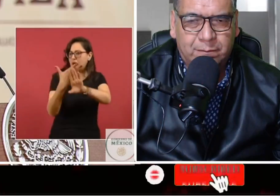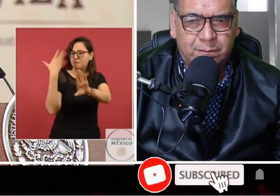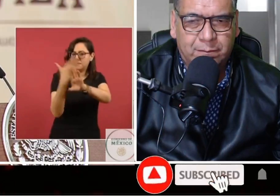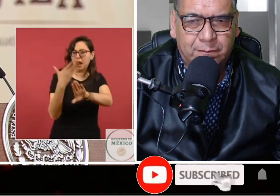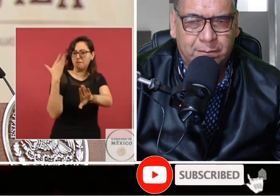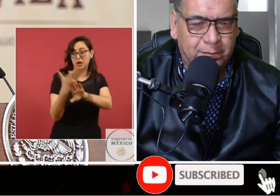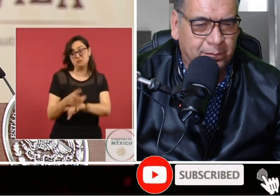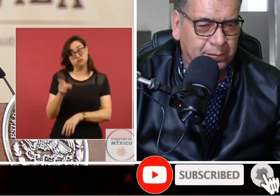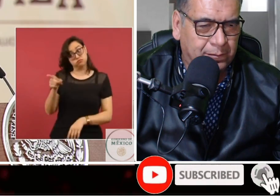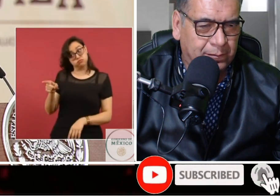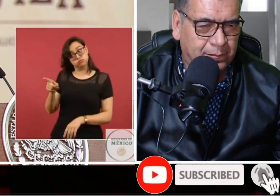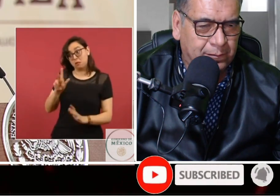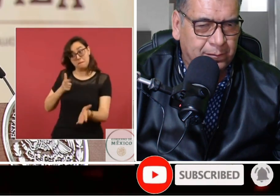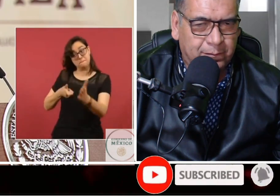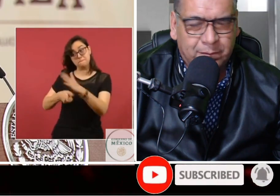pues no